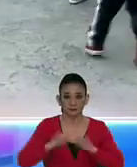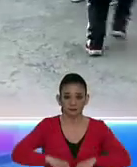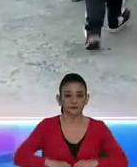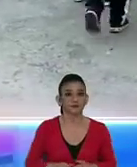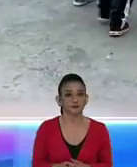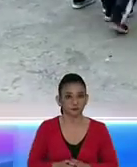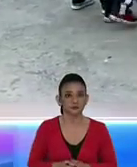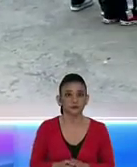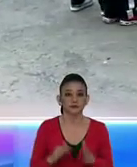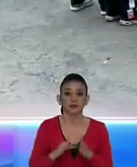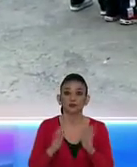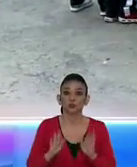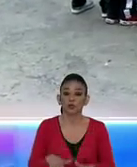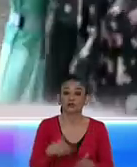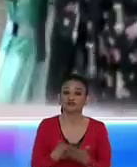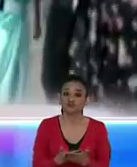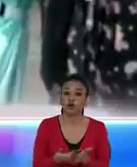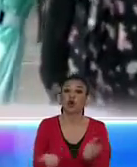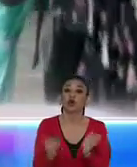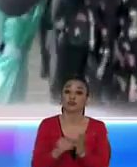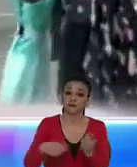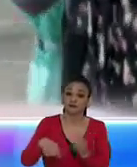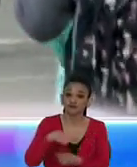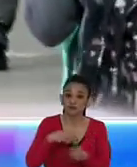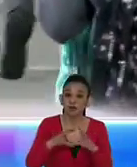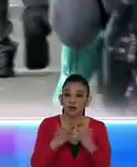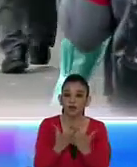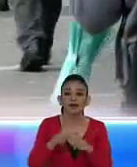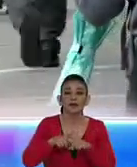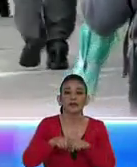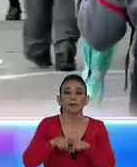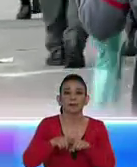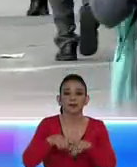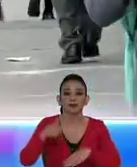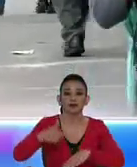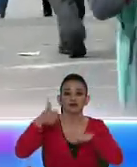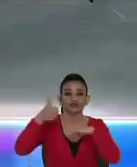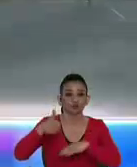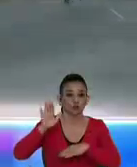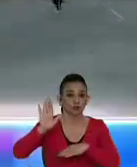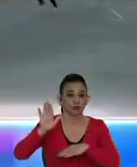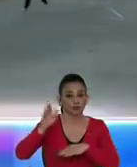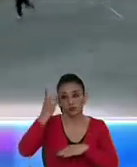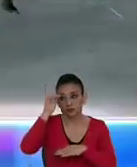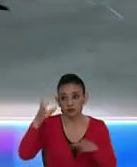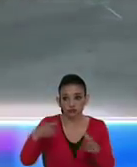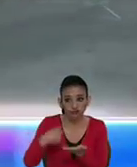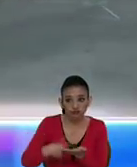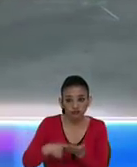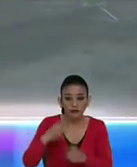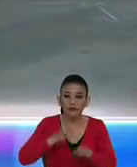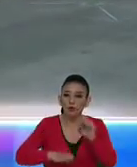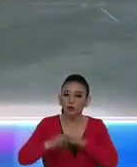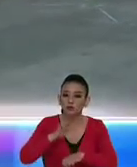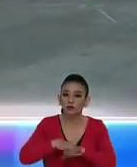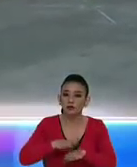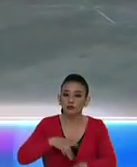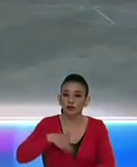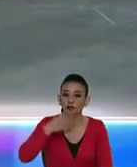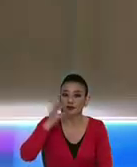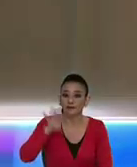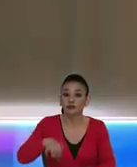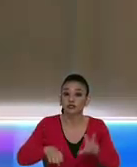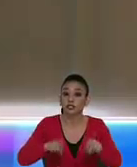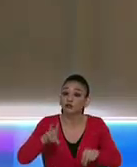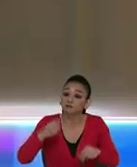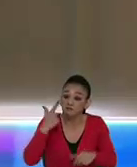los estudiantes a las aulas dependerá de la evaluación que las autoridades pertinentes efectúen a la propagación del COVID-19. No